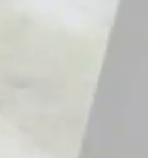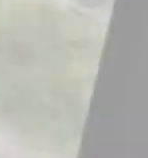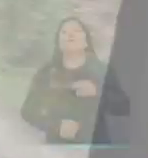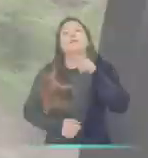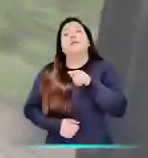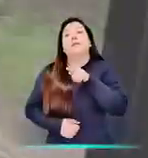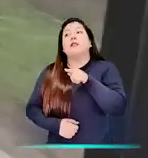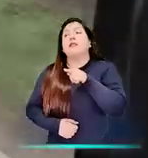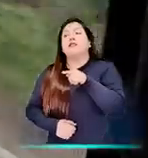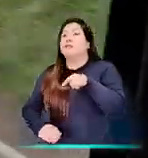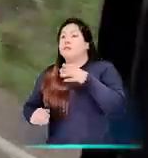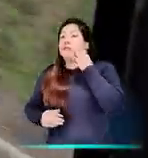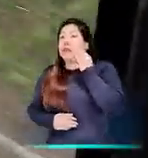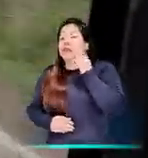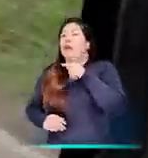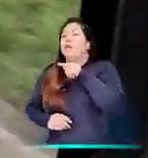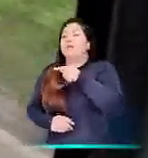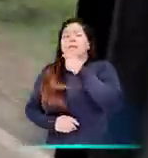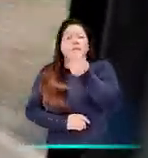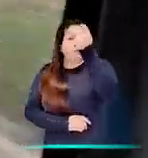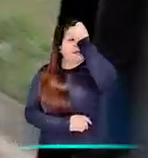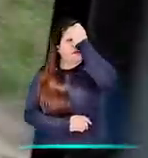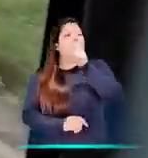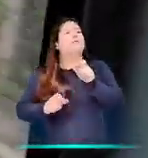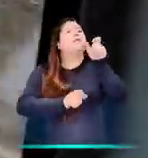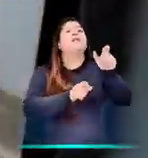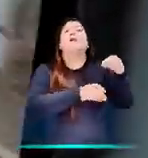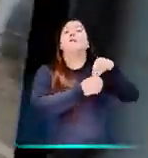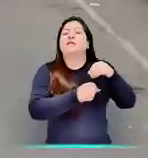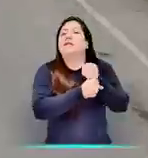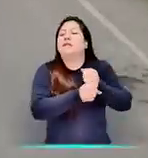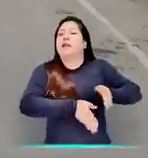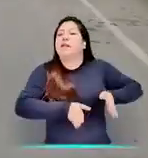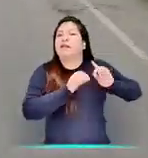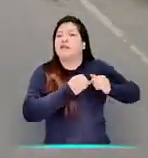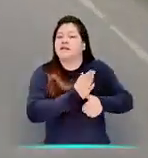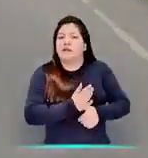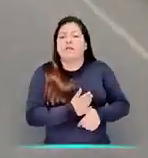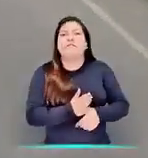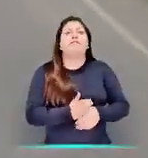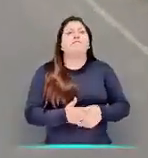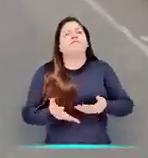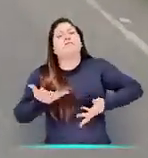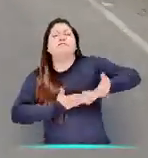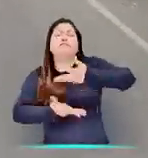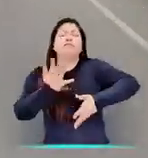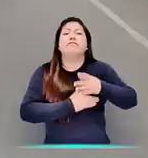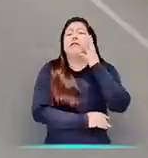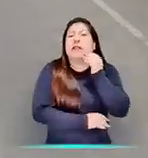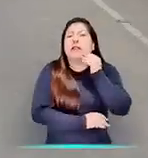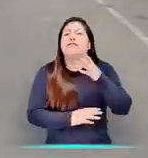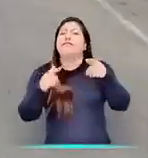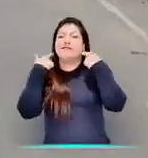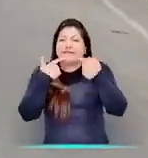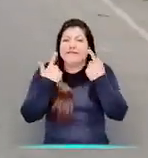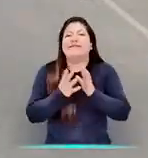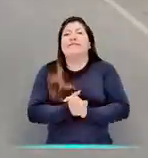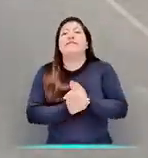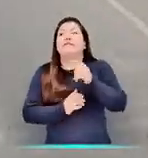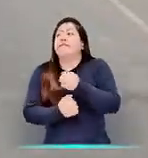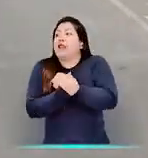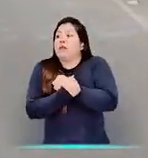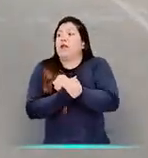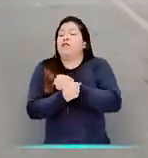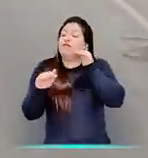Esta es una de muchas anécdotas que quedarán en la memoria de los funcionarios, que con una sonrisa compartimos nuestras